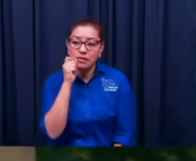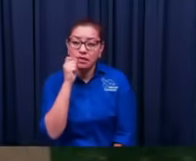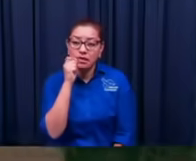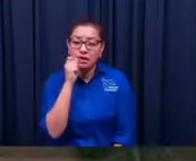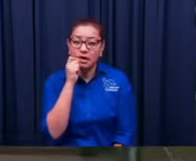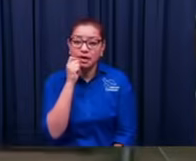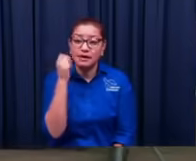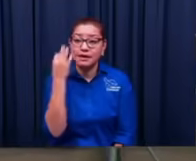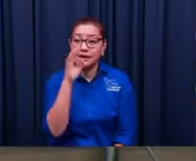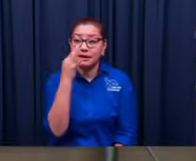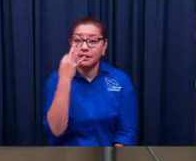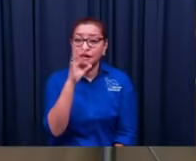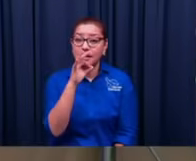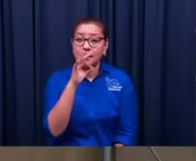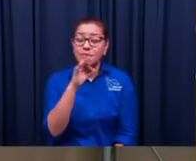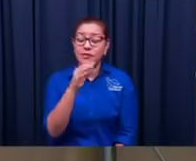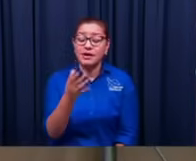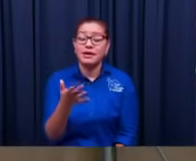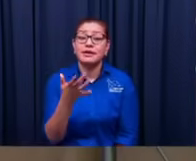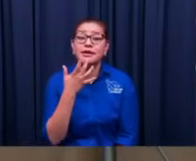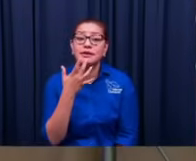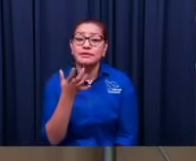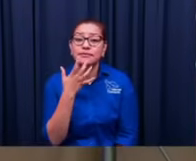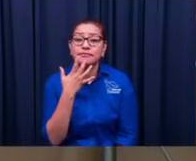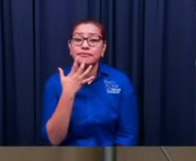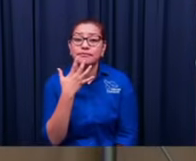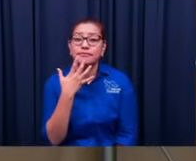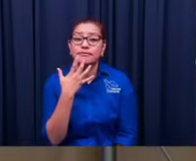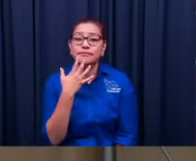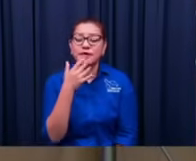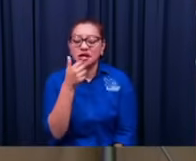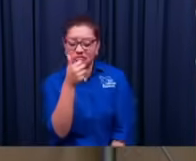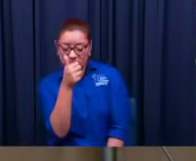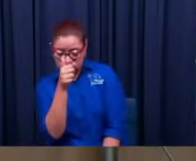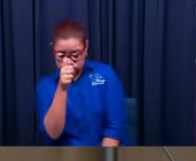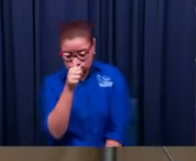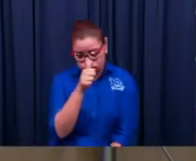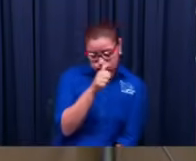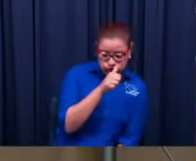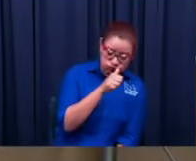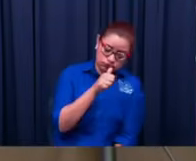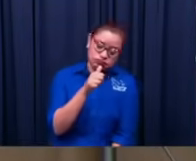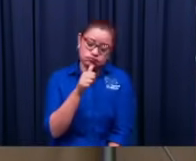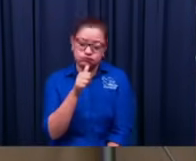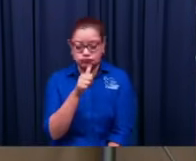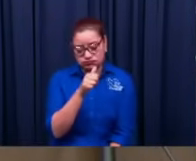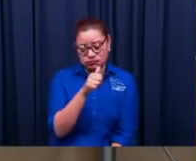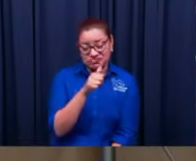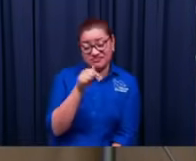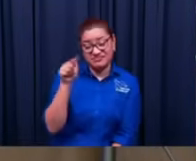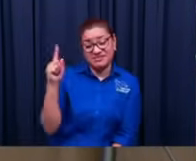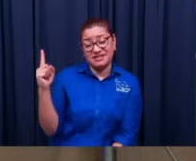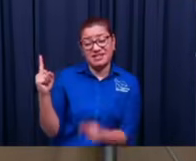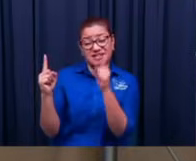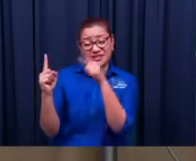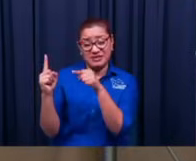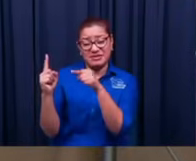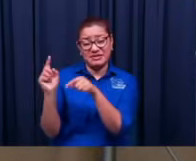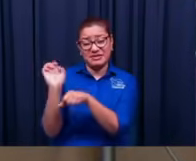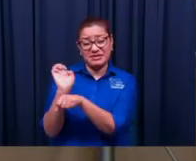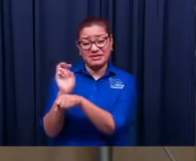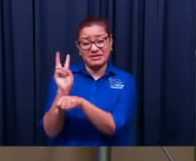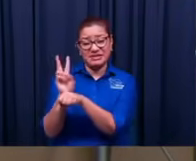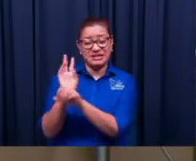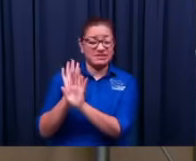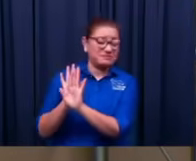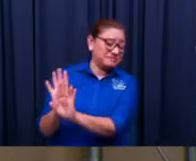la mujer, te prefería cuando eras bolo que ahora que sos evangélico, le dijo.